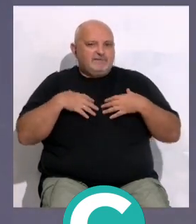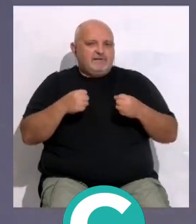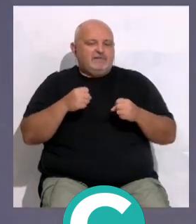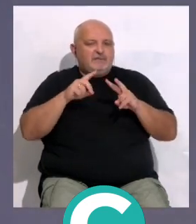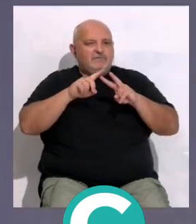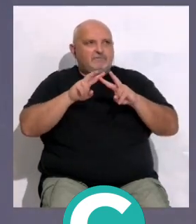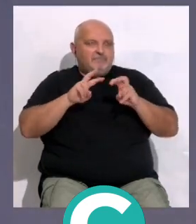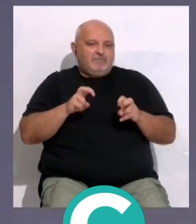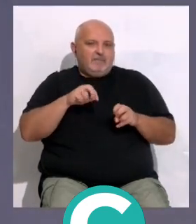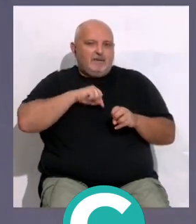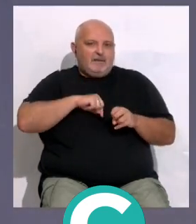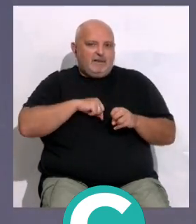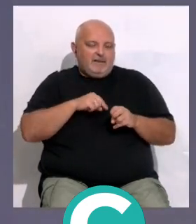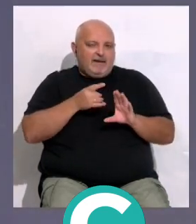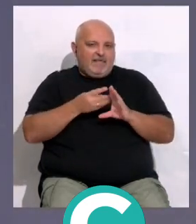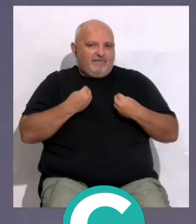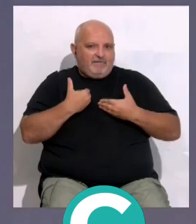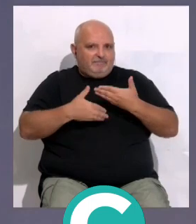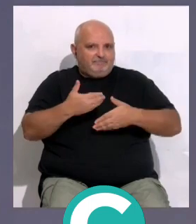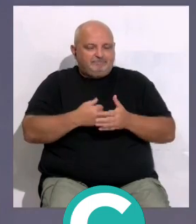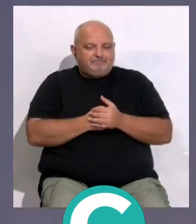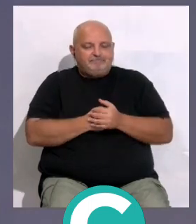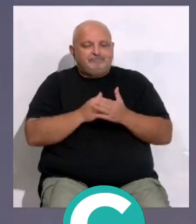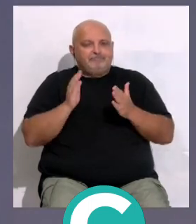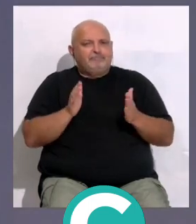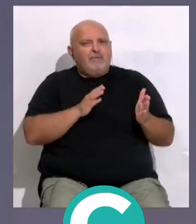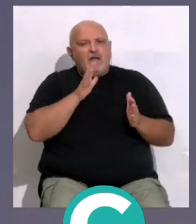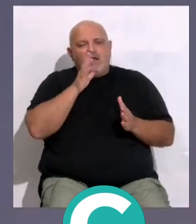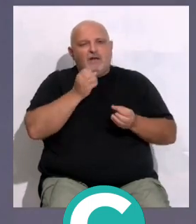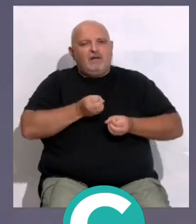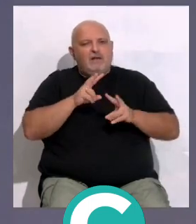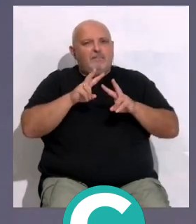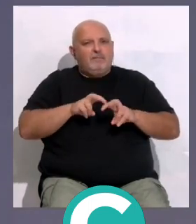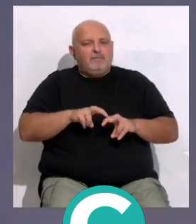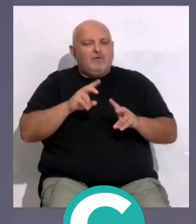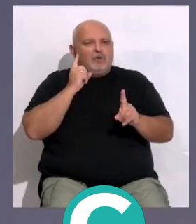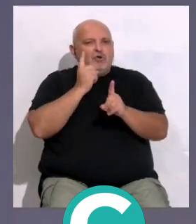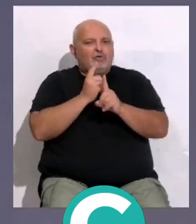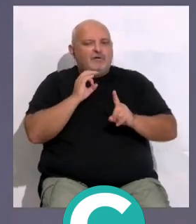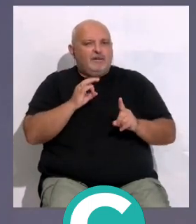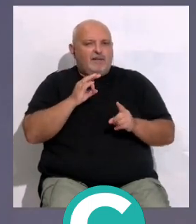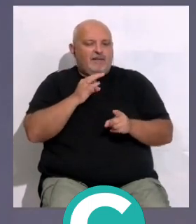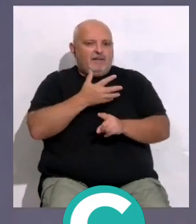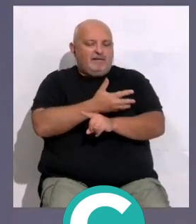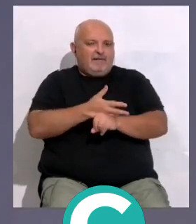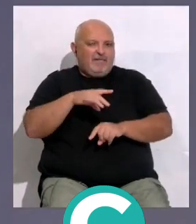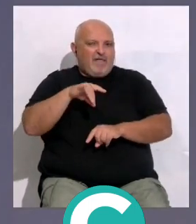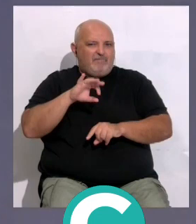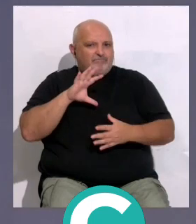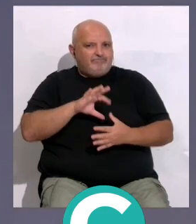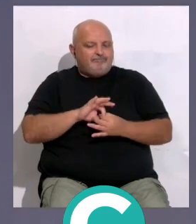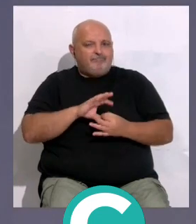y sobre bienestar. Si les parece, vamos a hablar de investigación contra la diabetes,